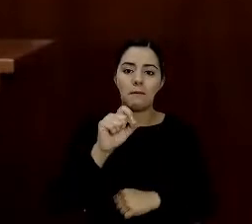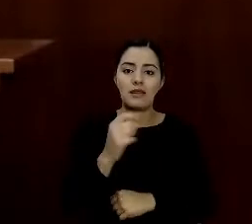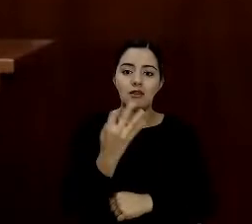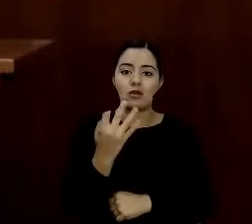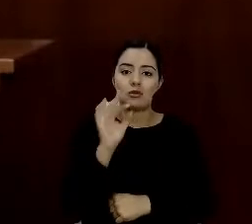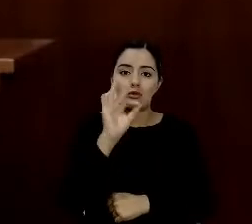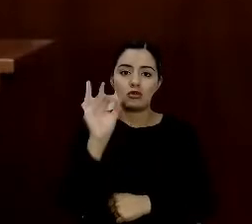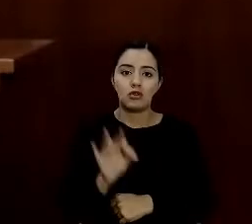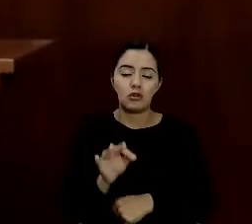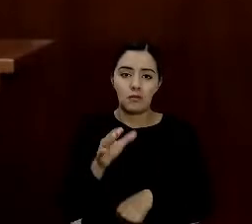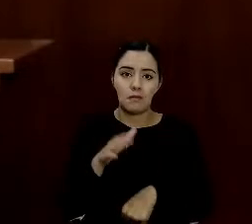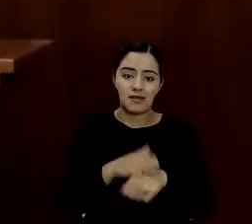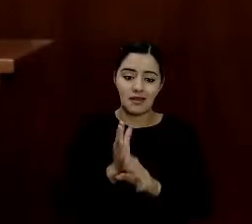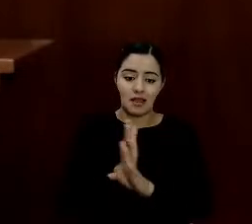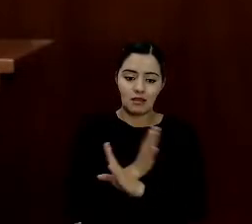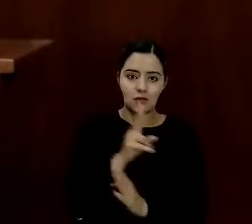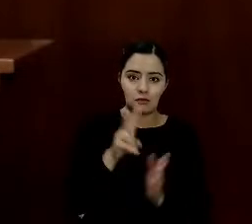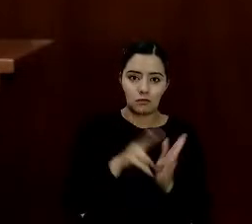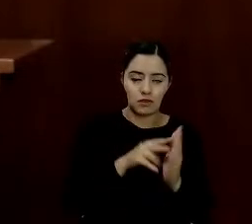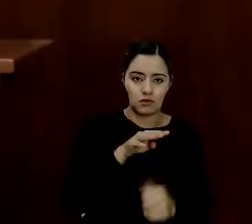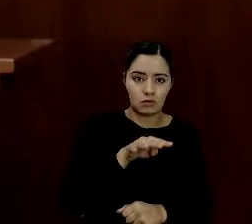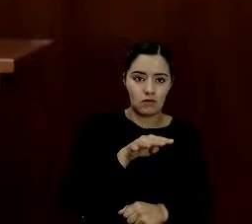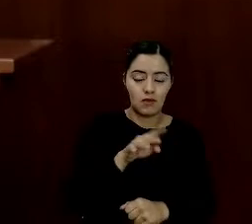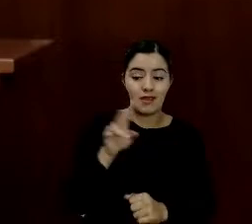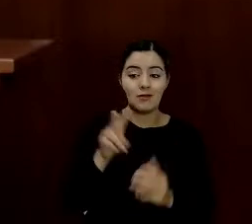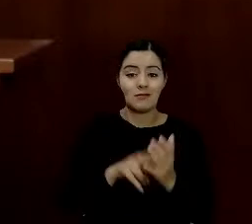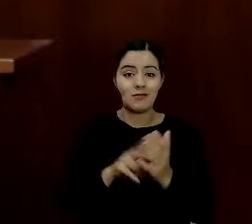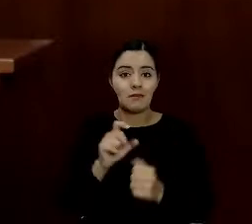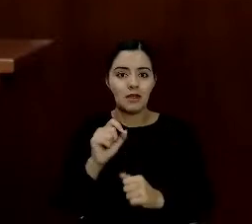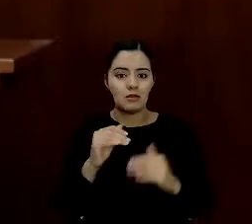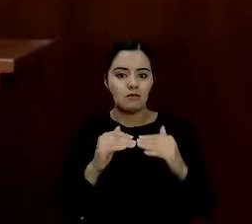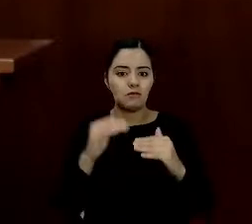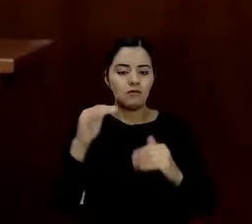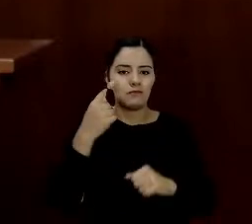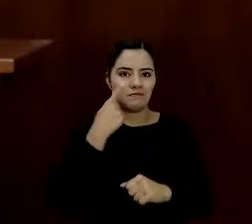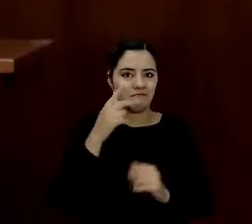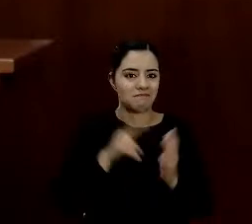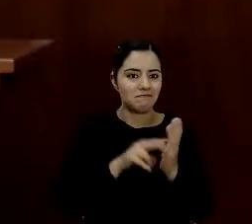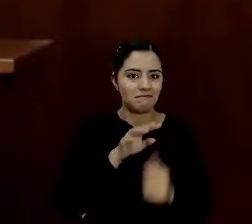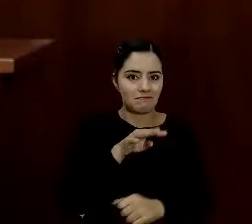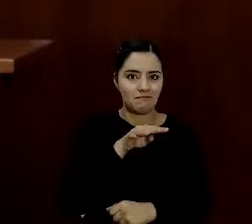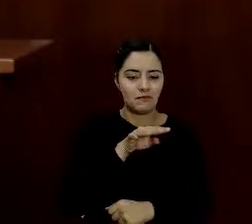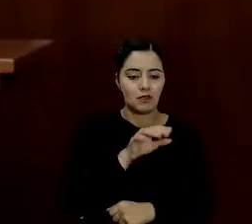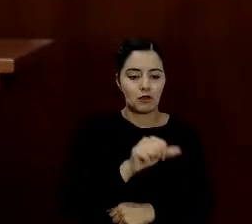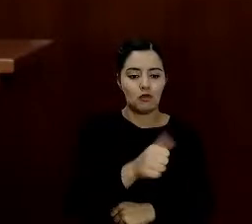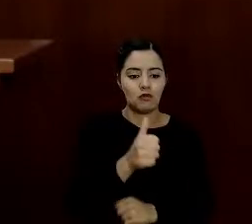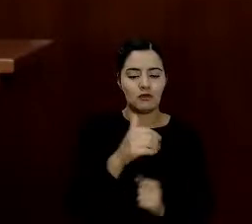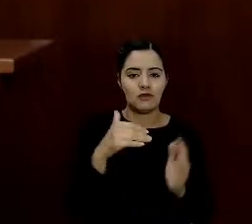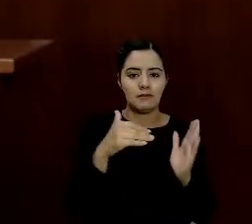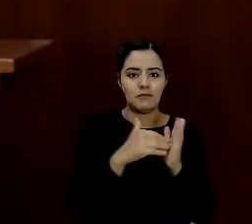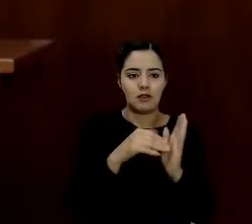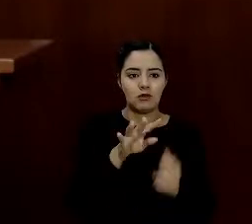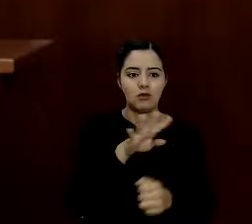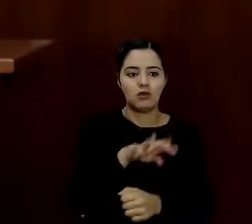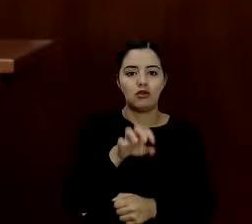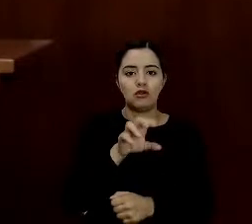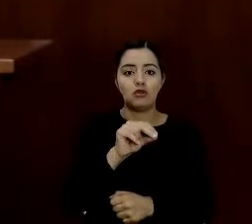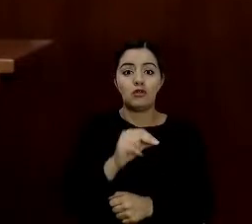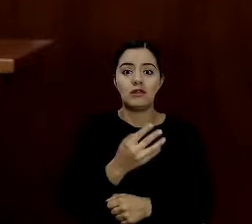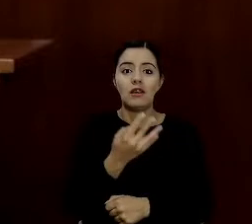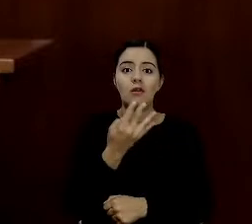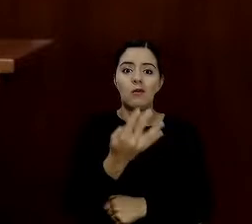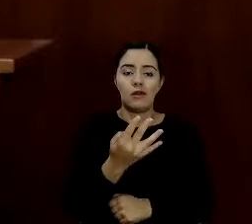observable en el 2019 que para el mismo delito alcanzó la cifra de once mil cuatrocientos ochenta y cuatro casos